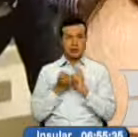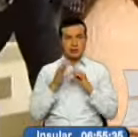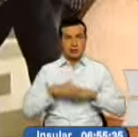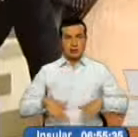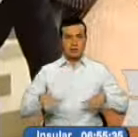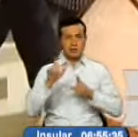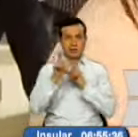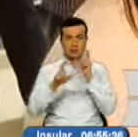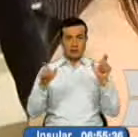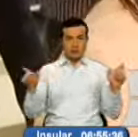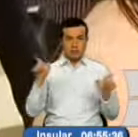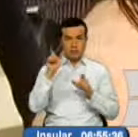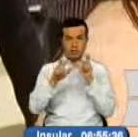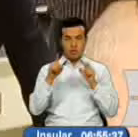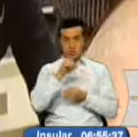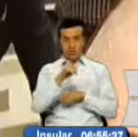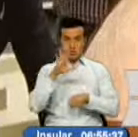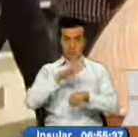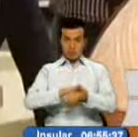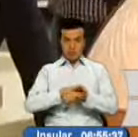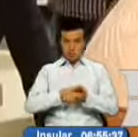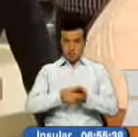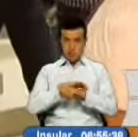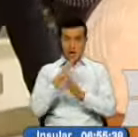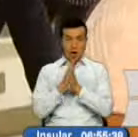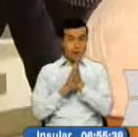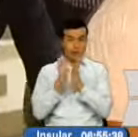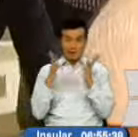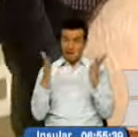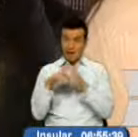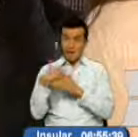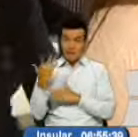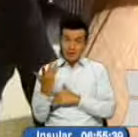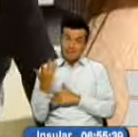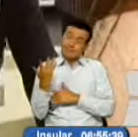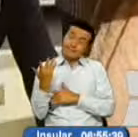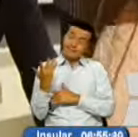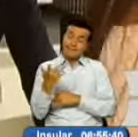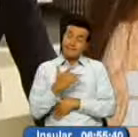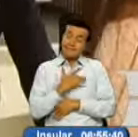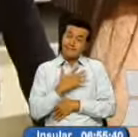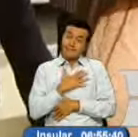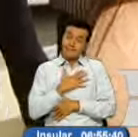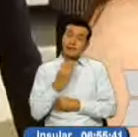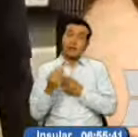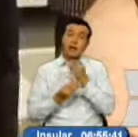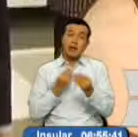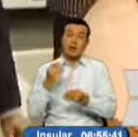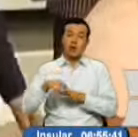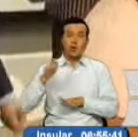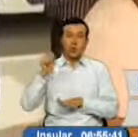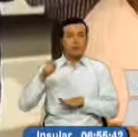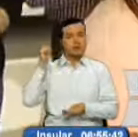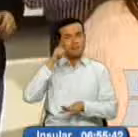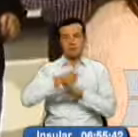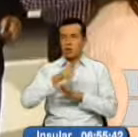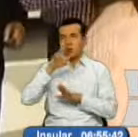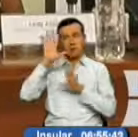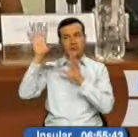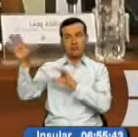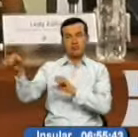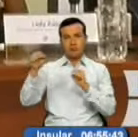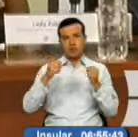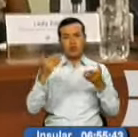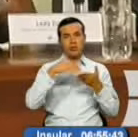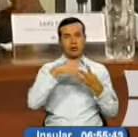las personas que usan el dispositivo no aprovechan esa oportunidad, entonces inmediatamente el juez dispondrá su nueva